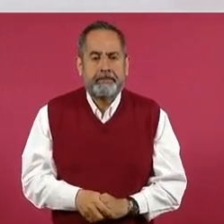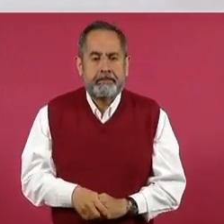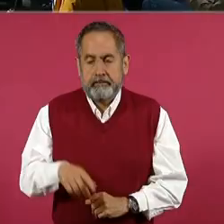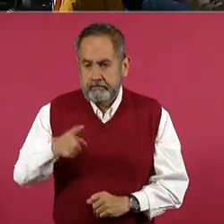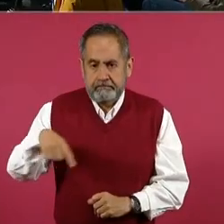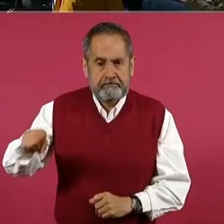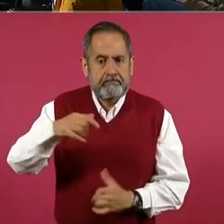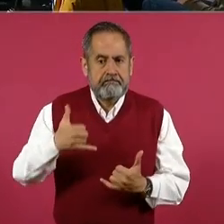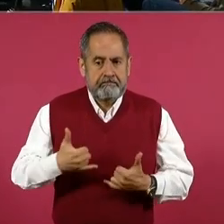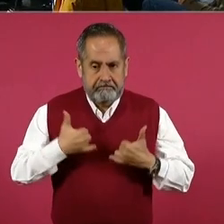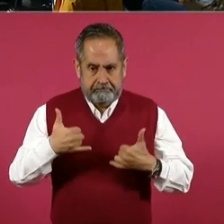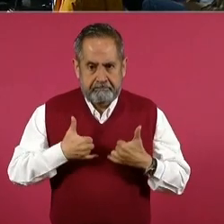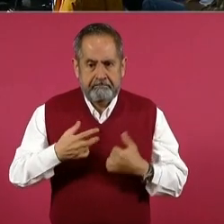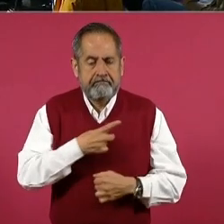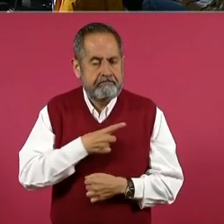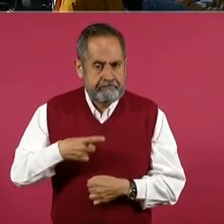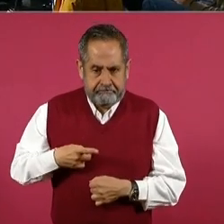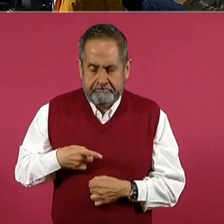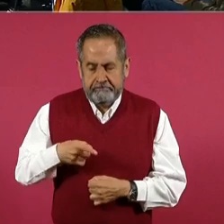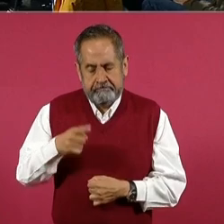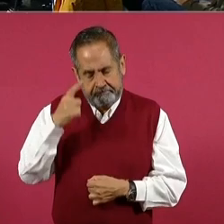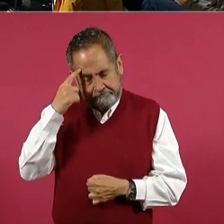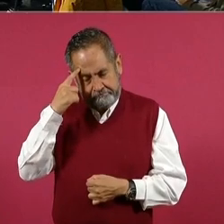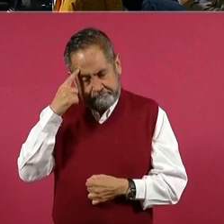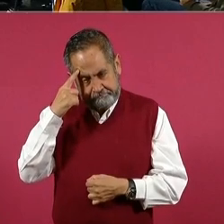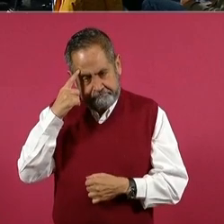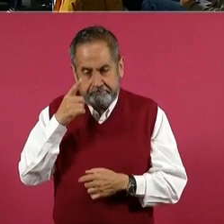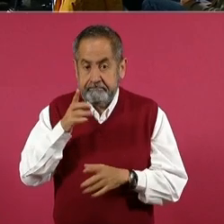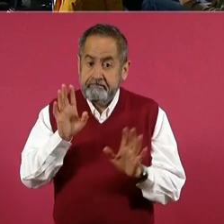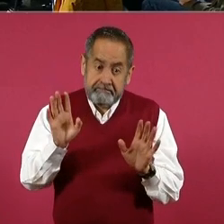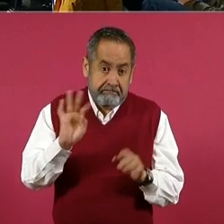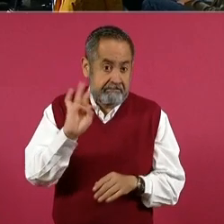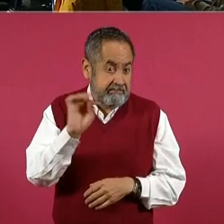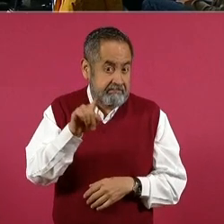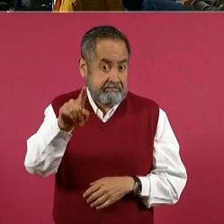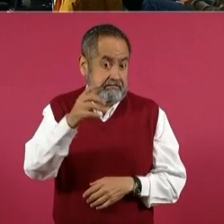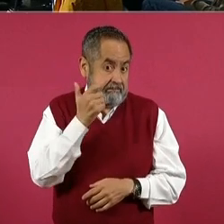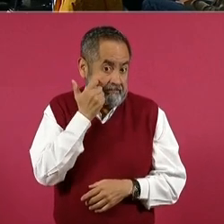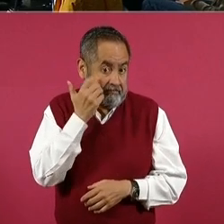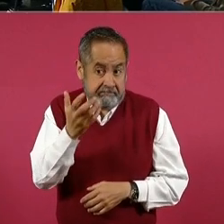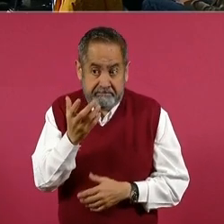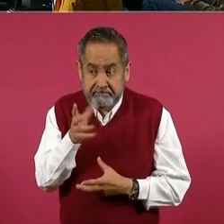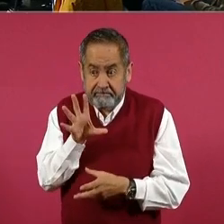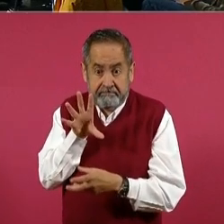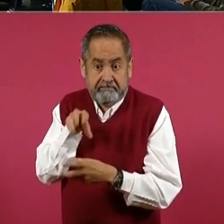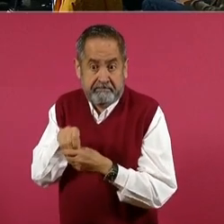actúen si les interesa